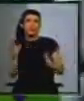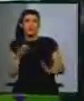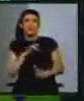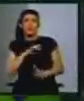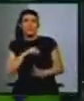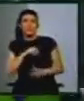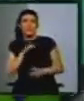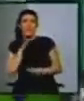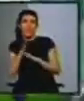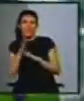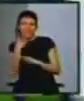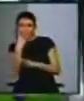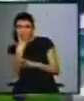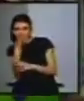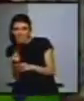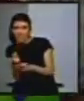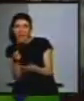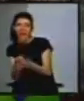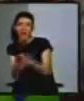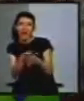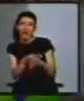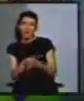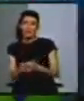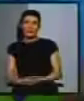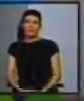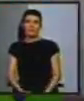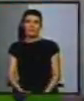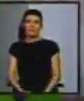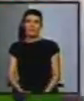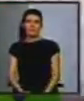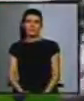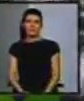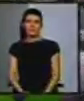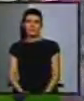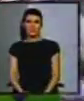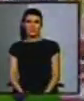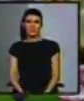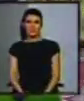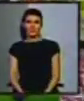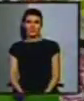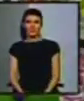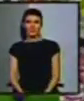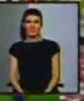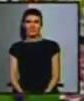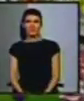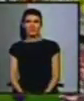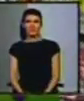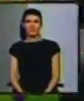chilenos fanáticos de las compras.